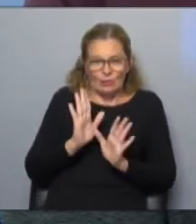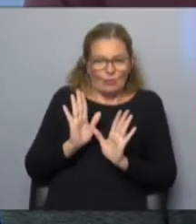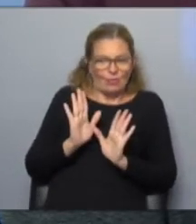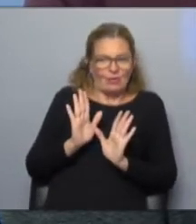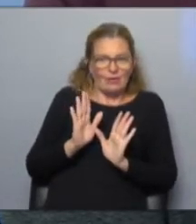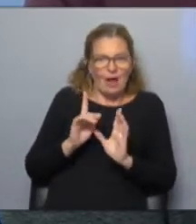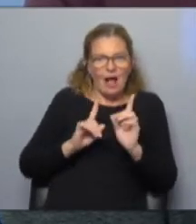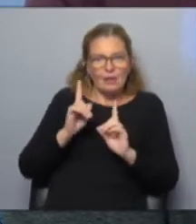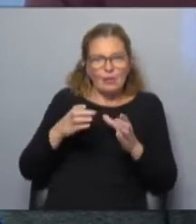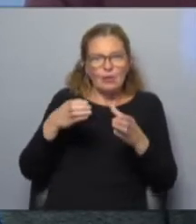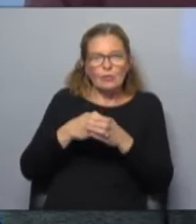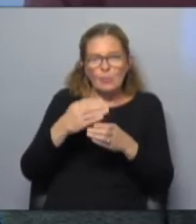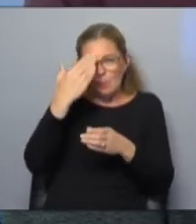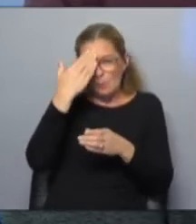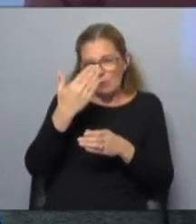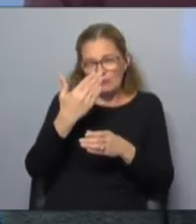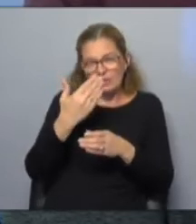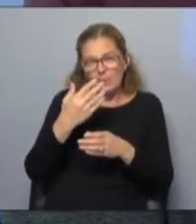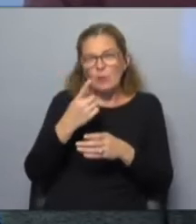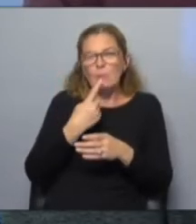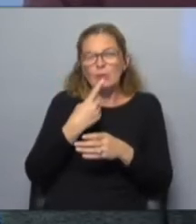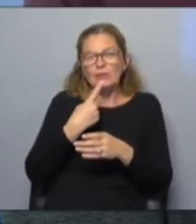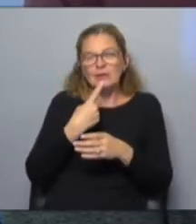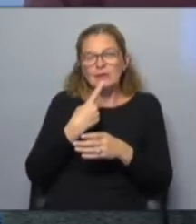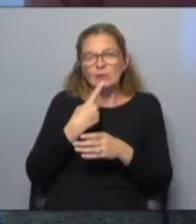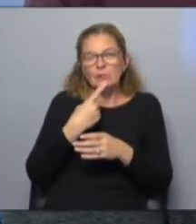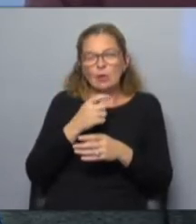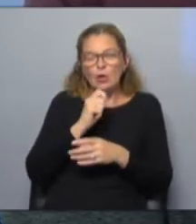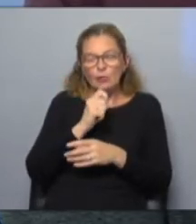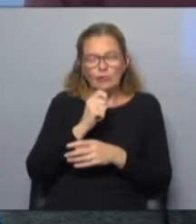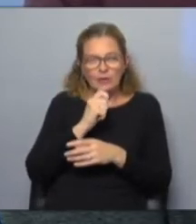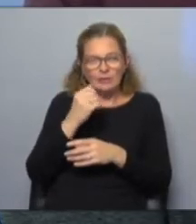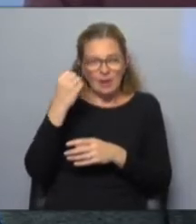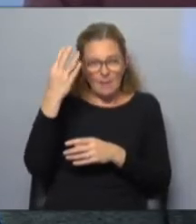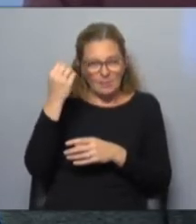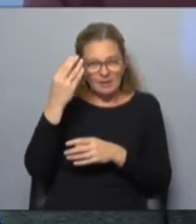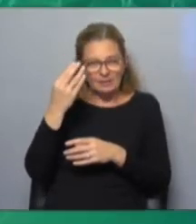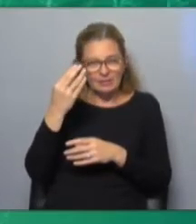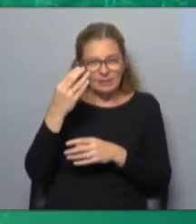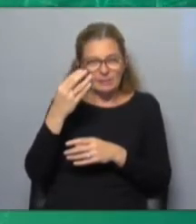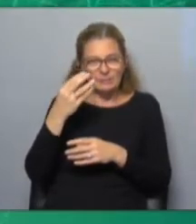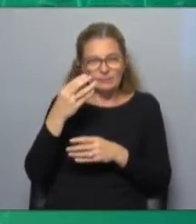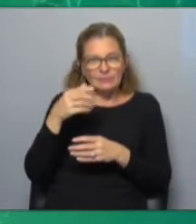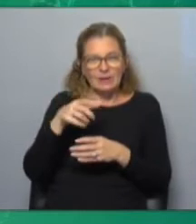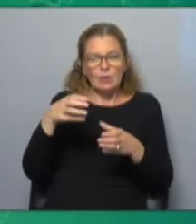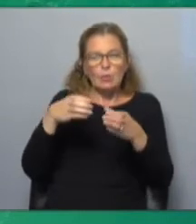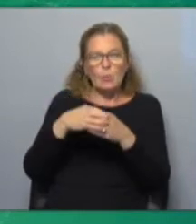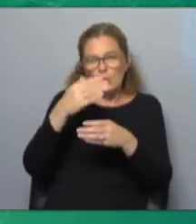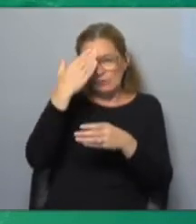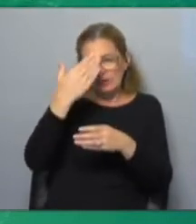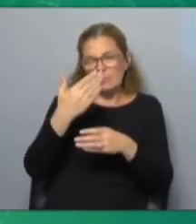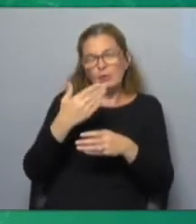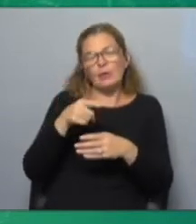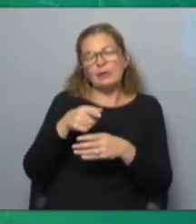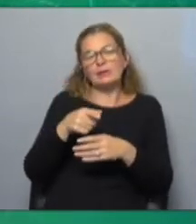algo que el Partido Político Frente Amplio tendría que hacer haber sido convocado entonces la conferencia de prensa desde la huella de Sereñi la sede del